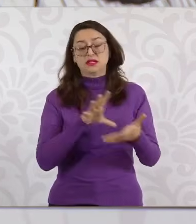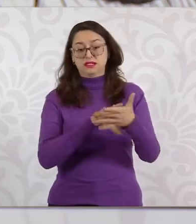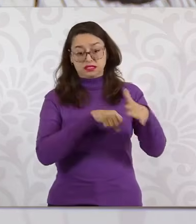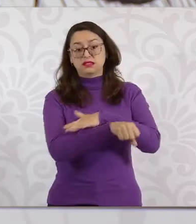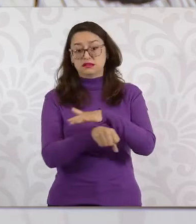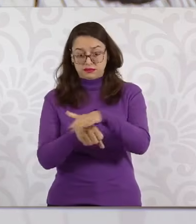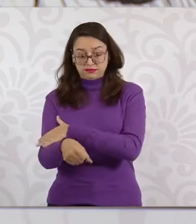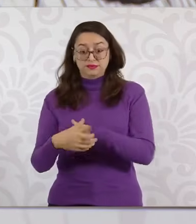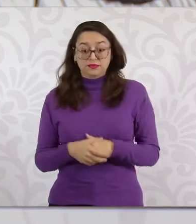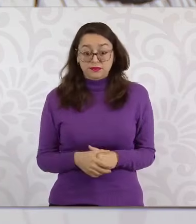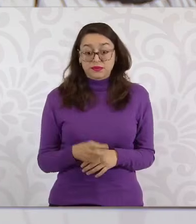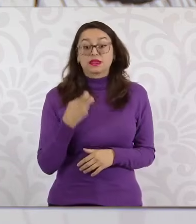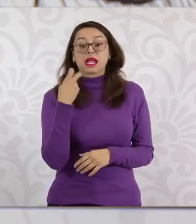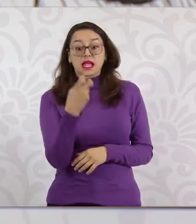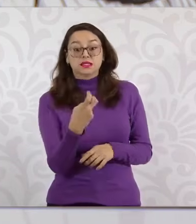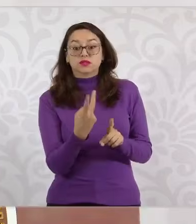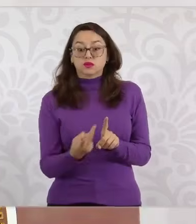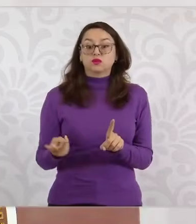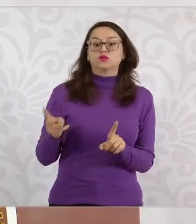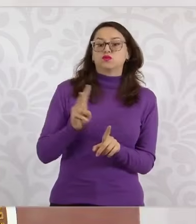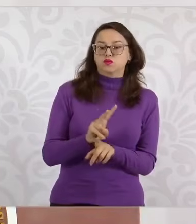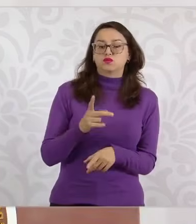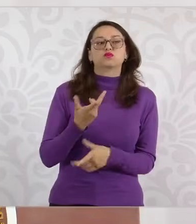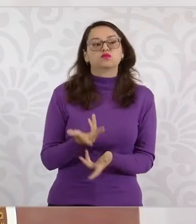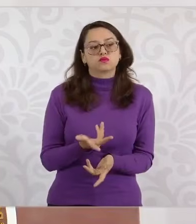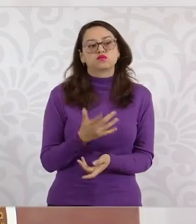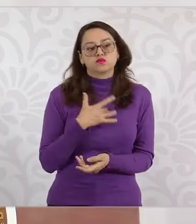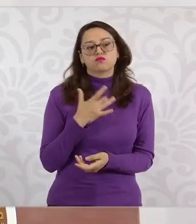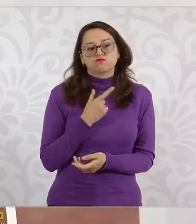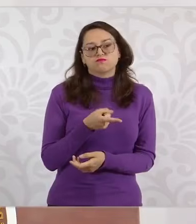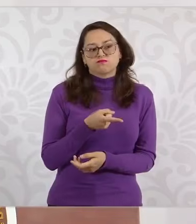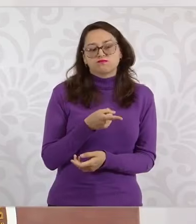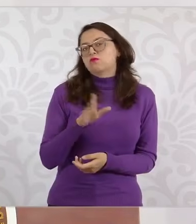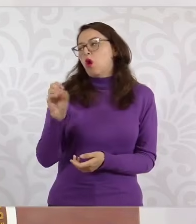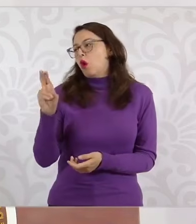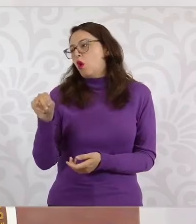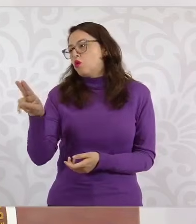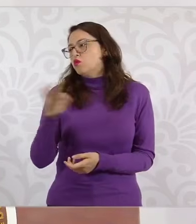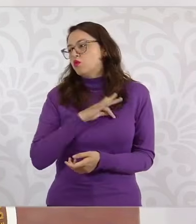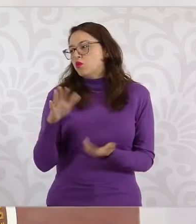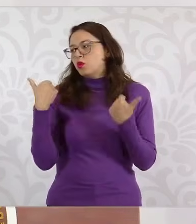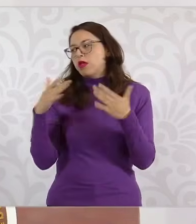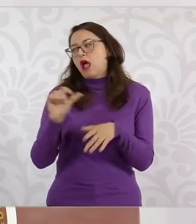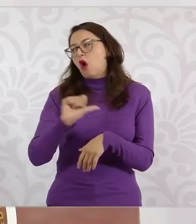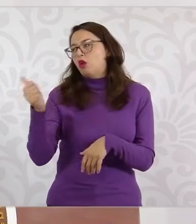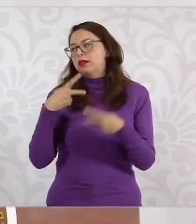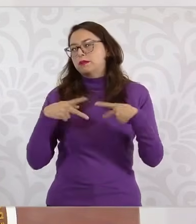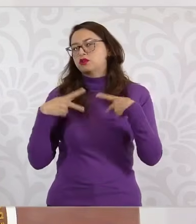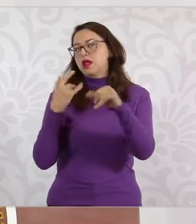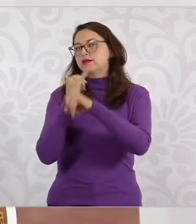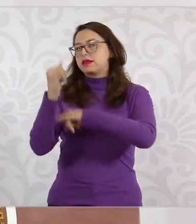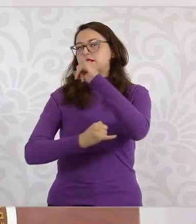Entonces, en esta perspectiva es que nosotros planteamos al Alto Comisionado de Naciones Unidas que pudiera apoyar con expertos